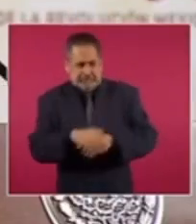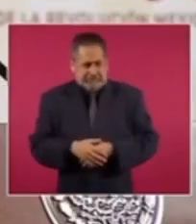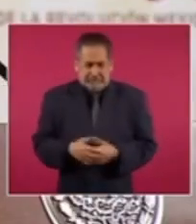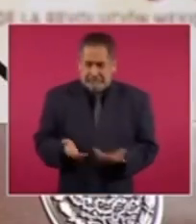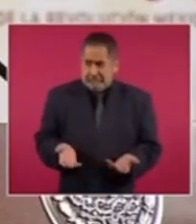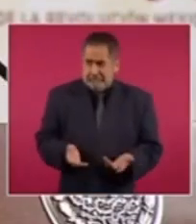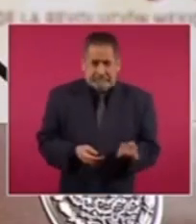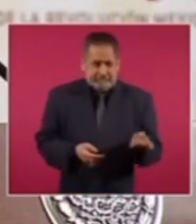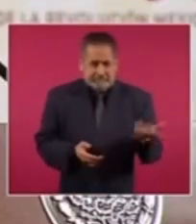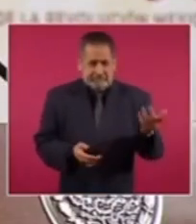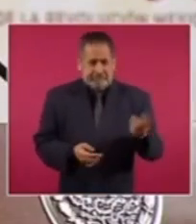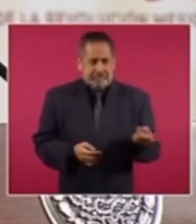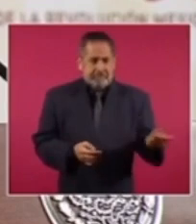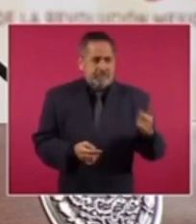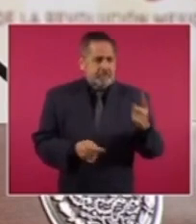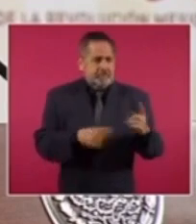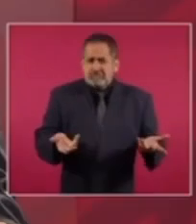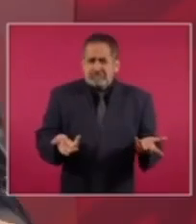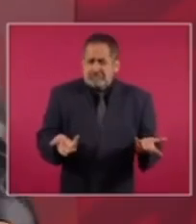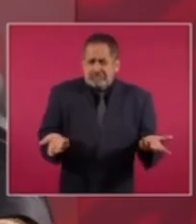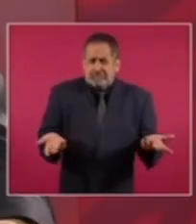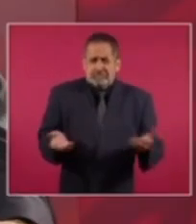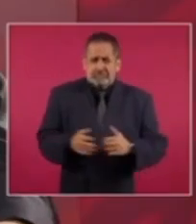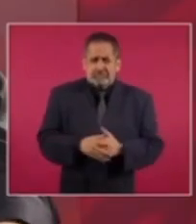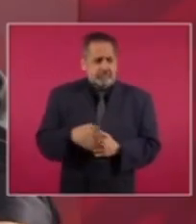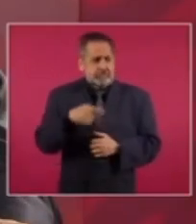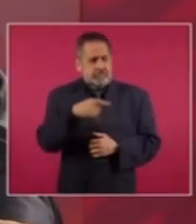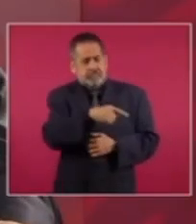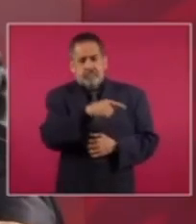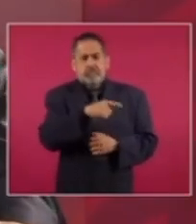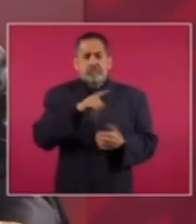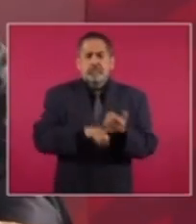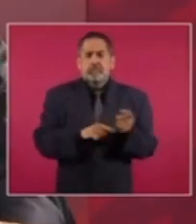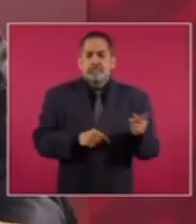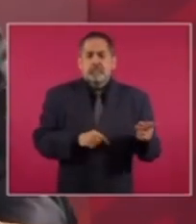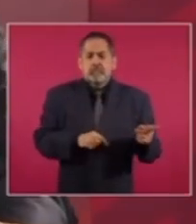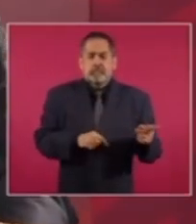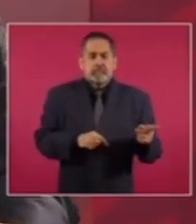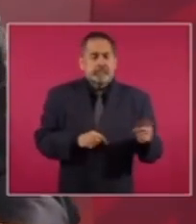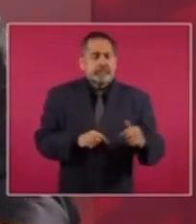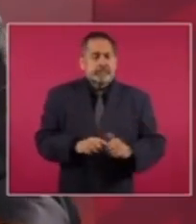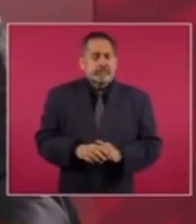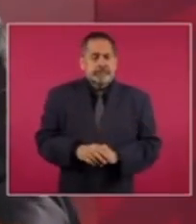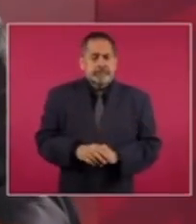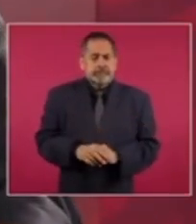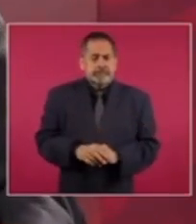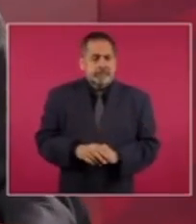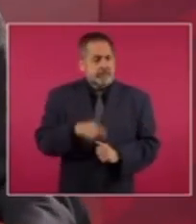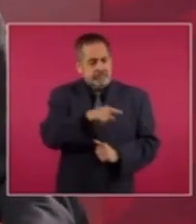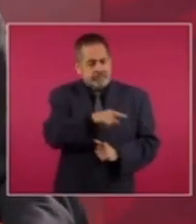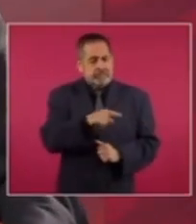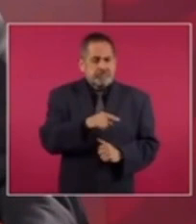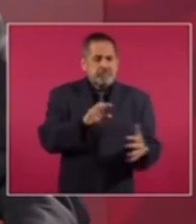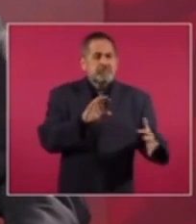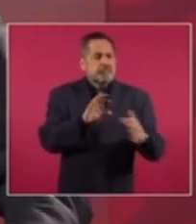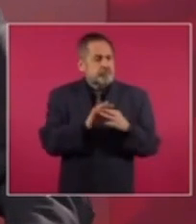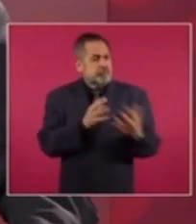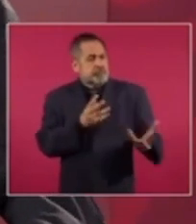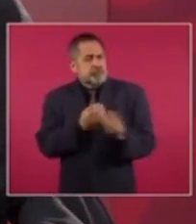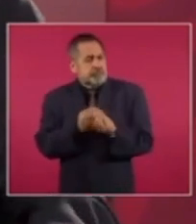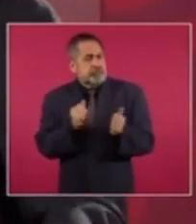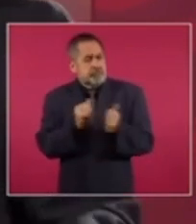no es un criminal él es es simpatizante del